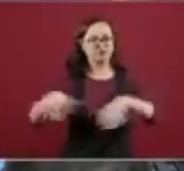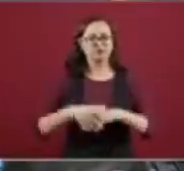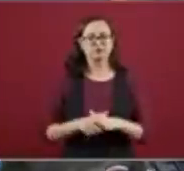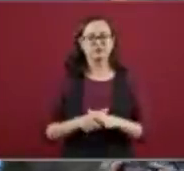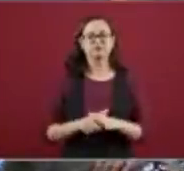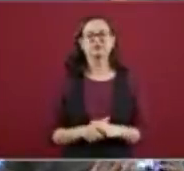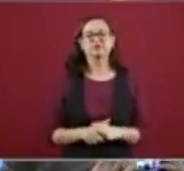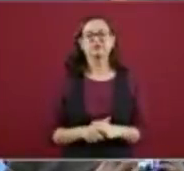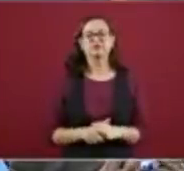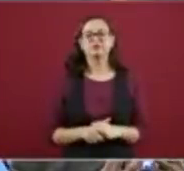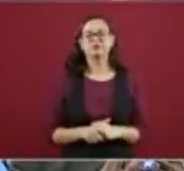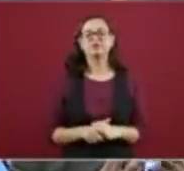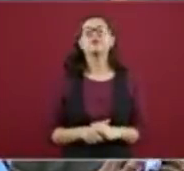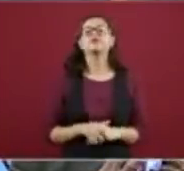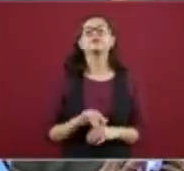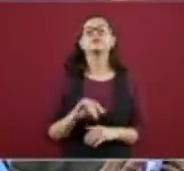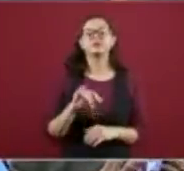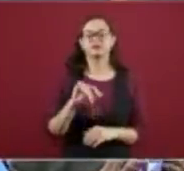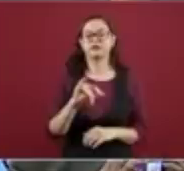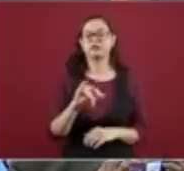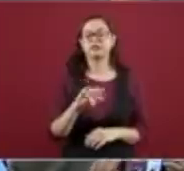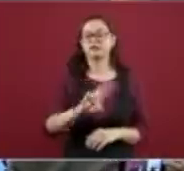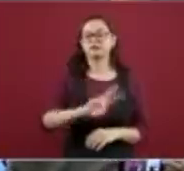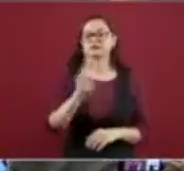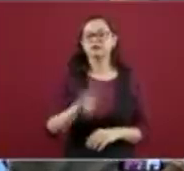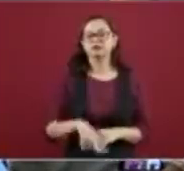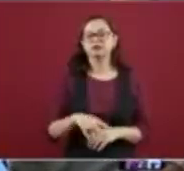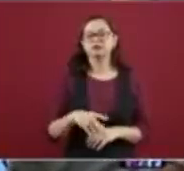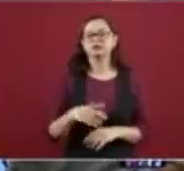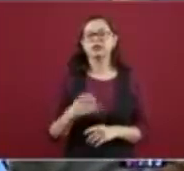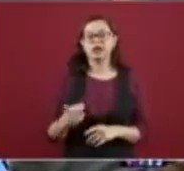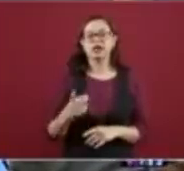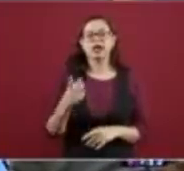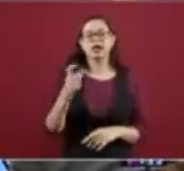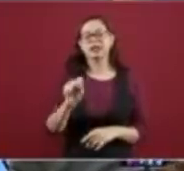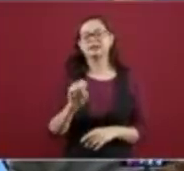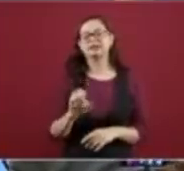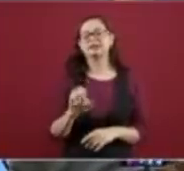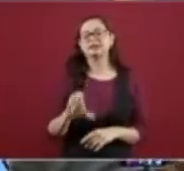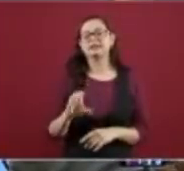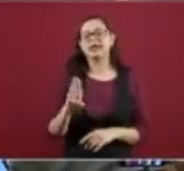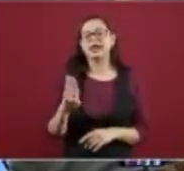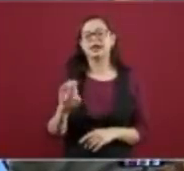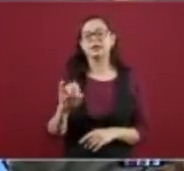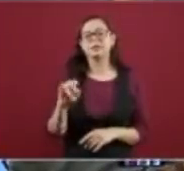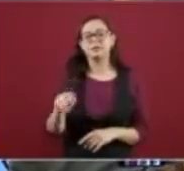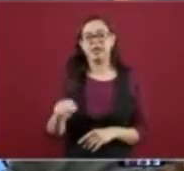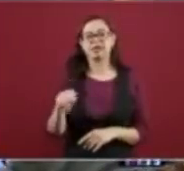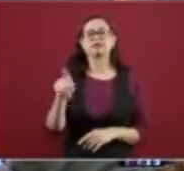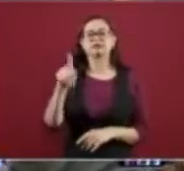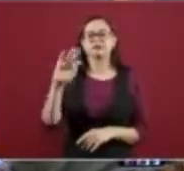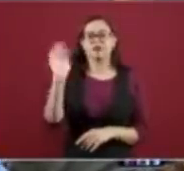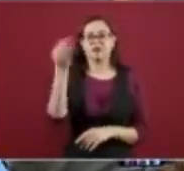Sí, vamos a dar una conferencia de prensa con la Secretaria de Bienestar del Gobierno Federal y su equipo,